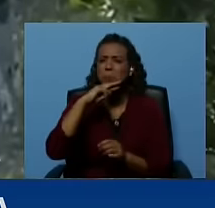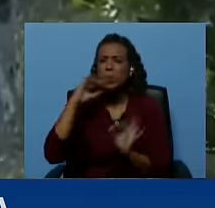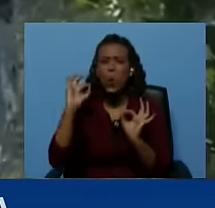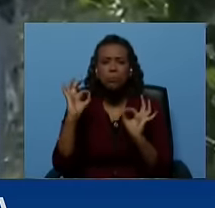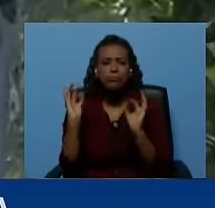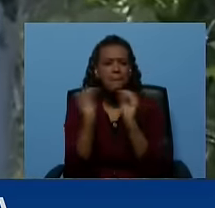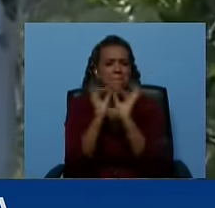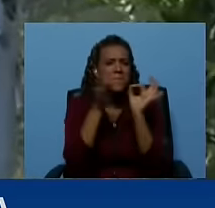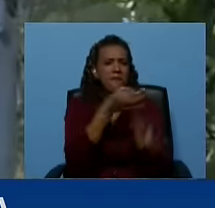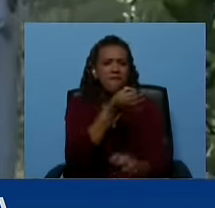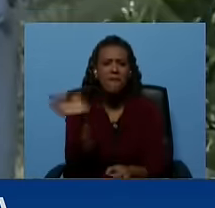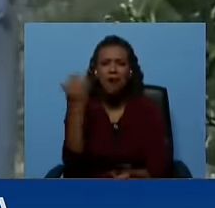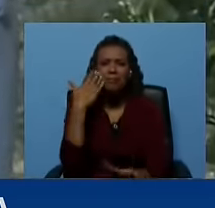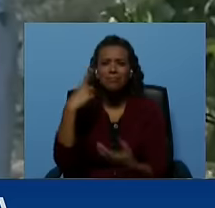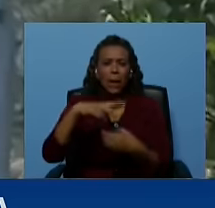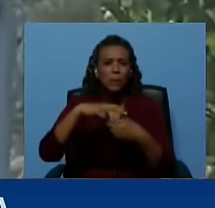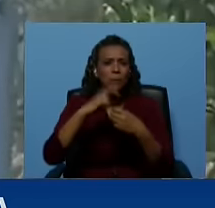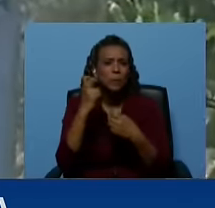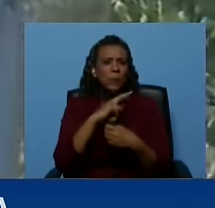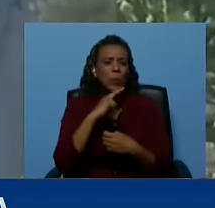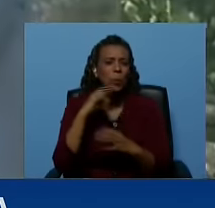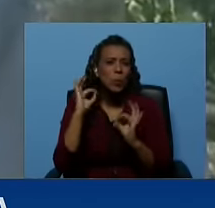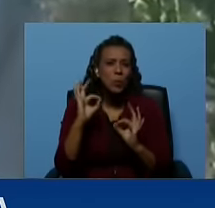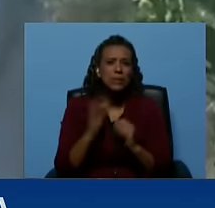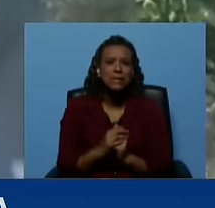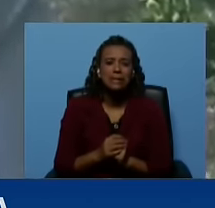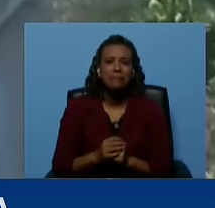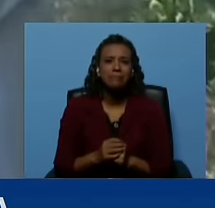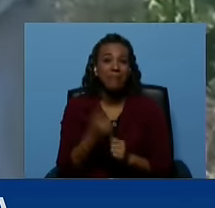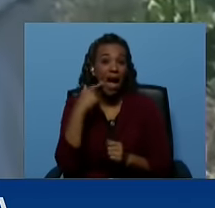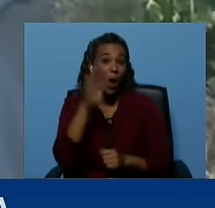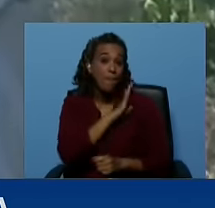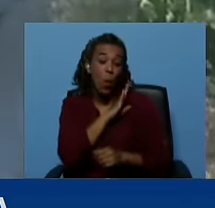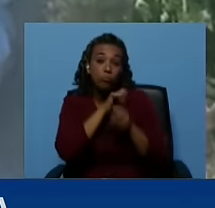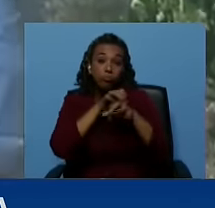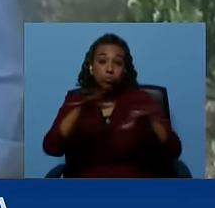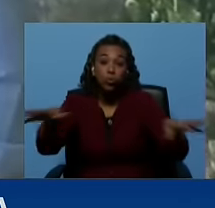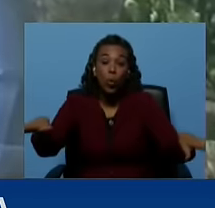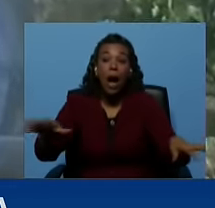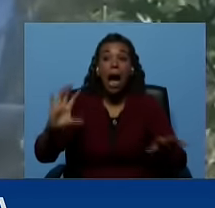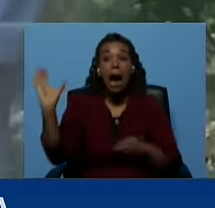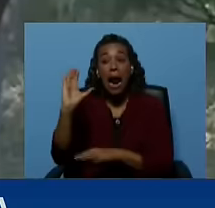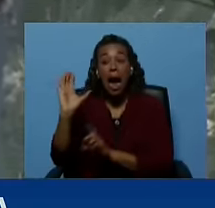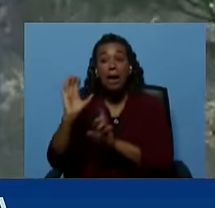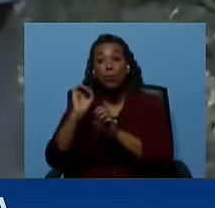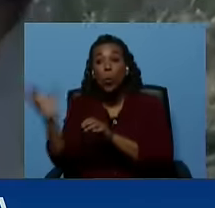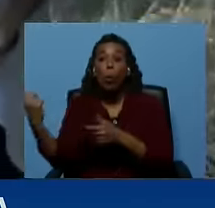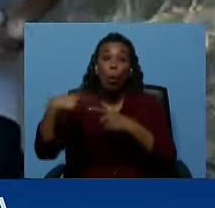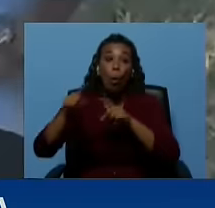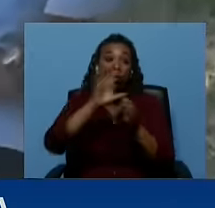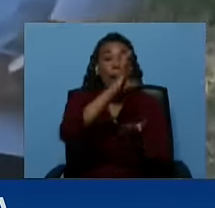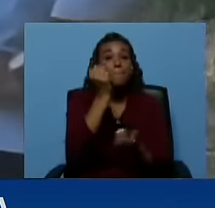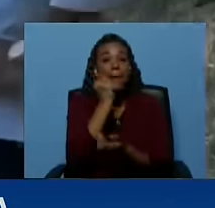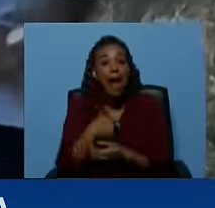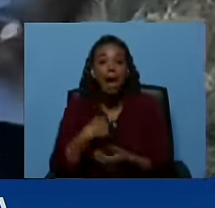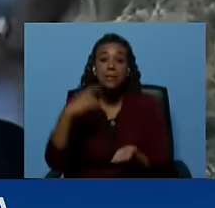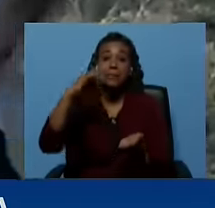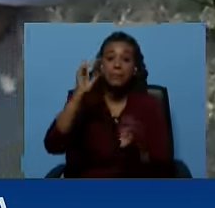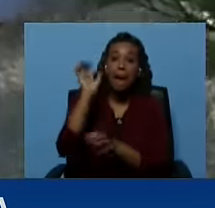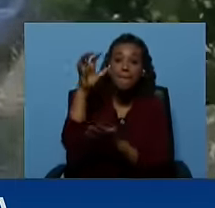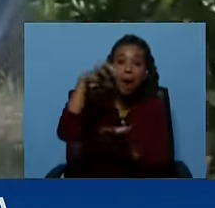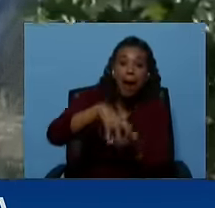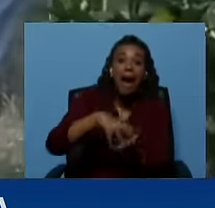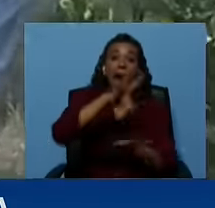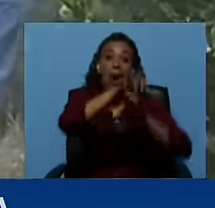inigualable dulcita de acá No solo se distribuye en Caracas vienen gente de otras ciudades Valencia marcay a comprar